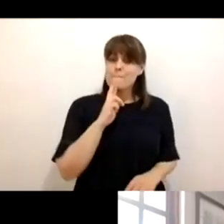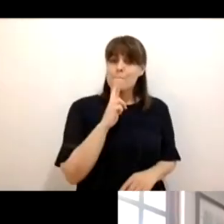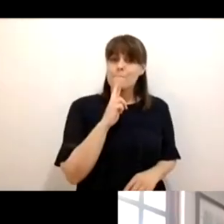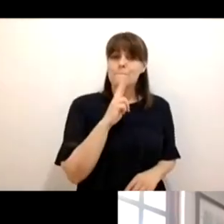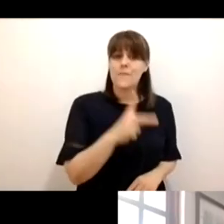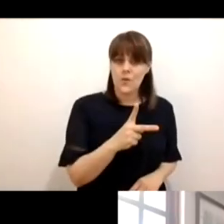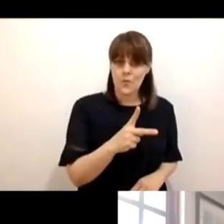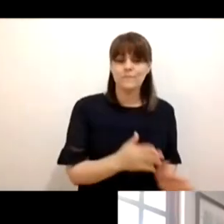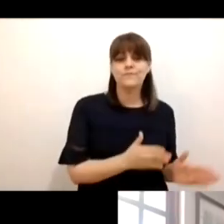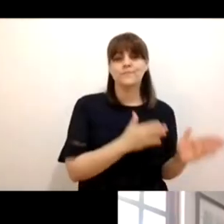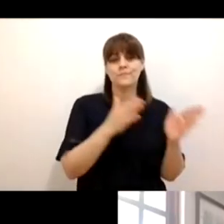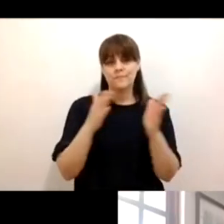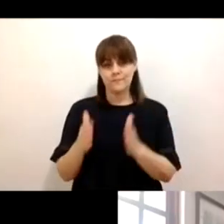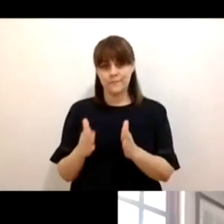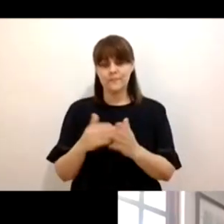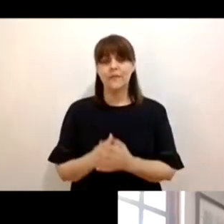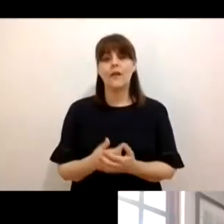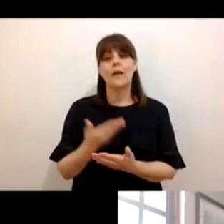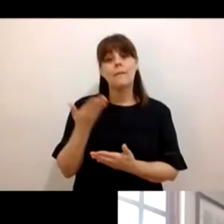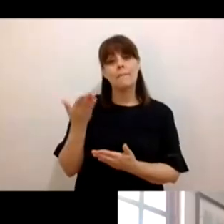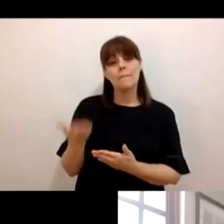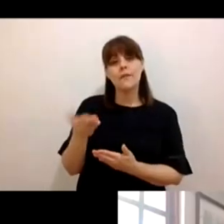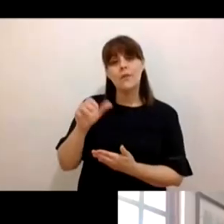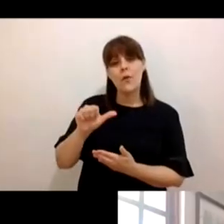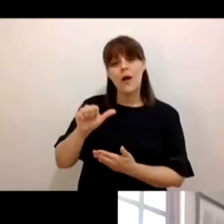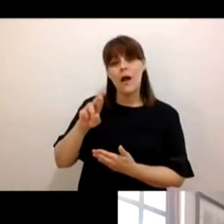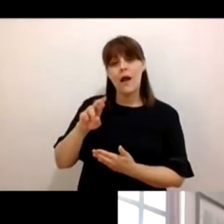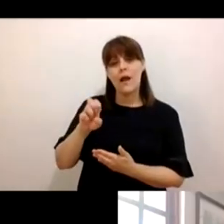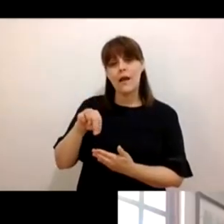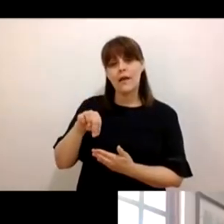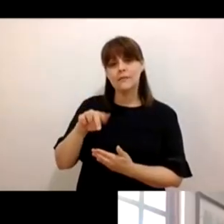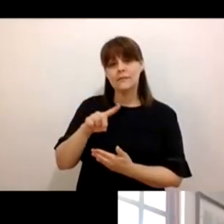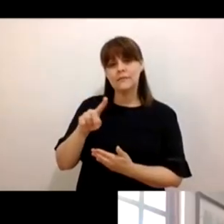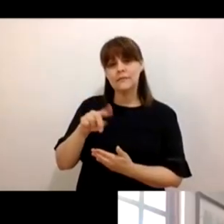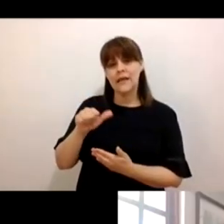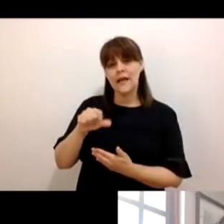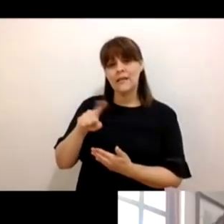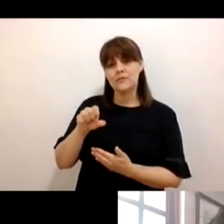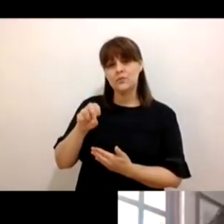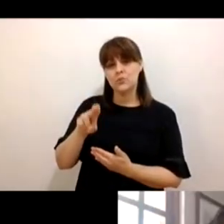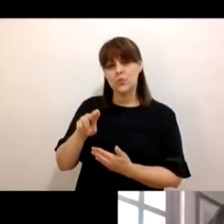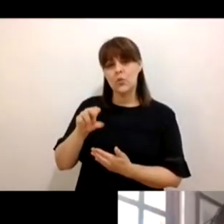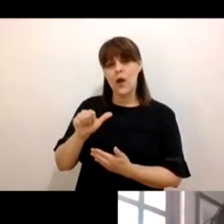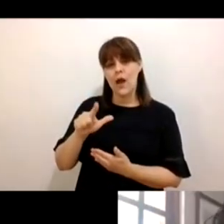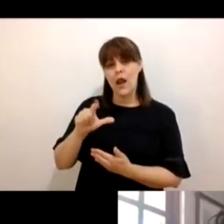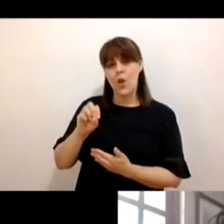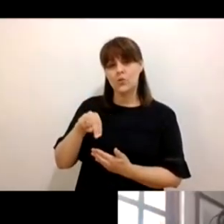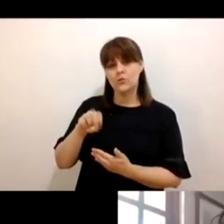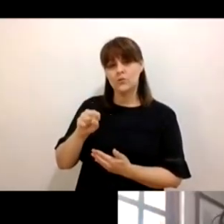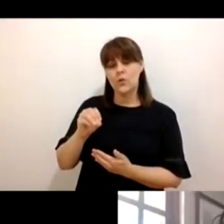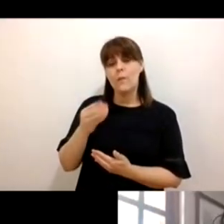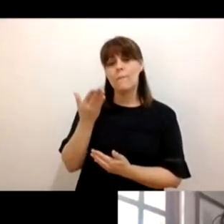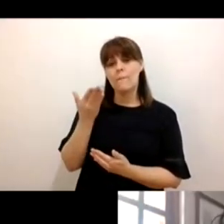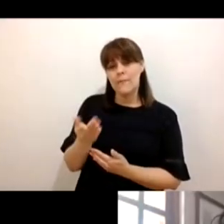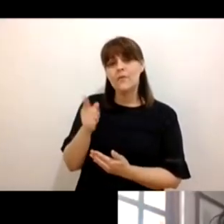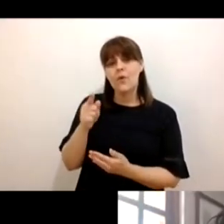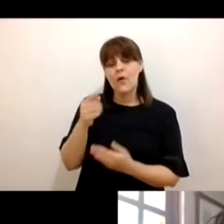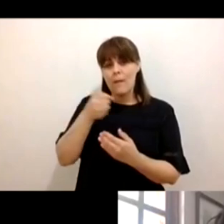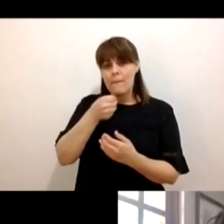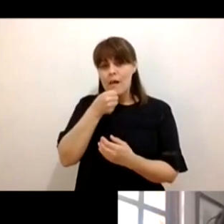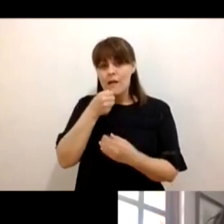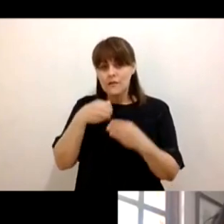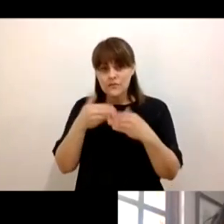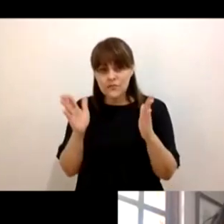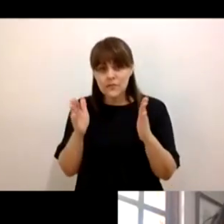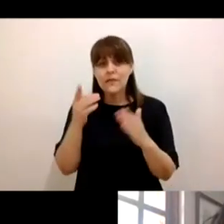ahora quiero pedirle a Aranzasú Alonso que porfa abra su micrófono y les voy a decir ahora un poquitín